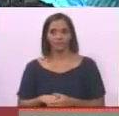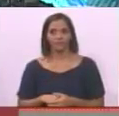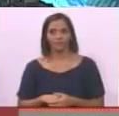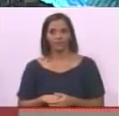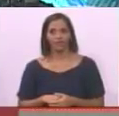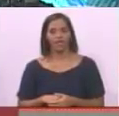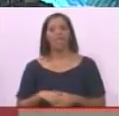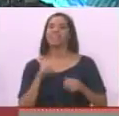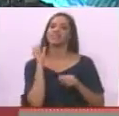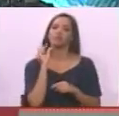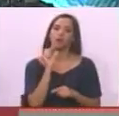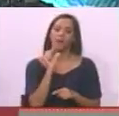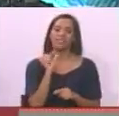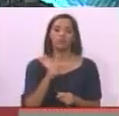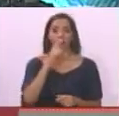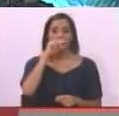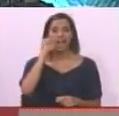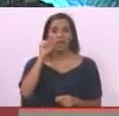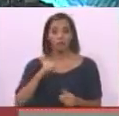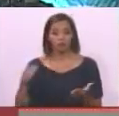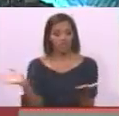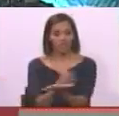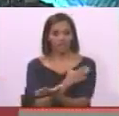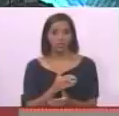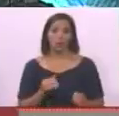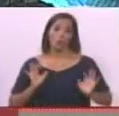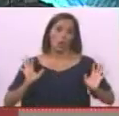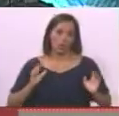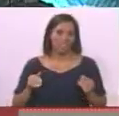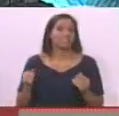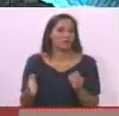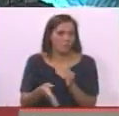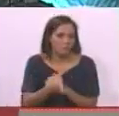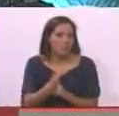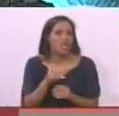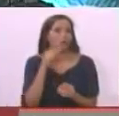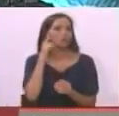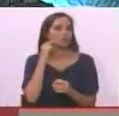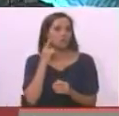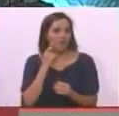En el momento en que Maduro se vaya, ¿será que se vaya acostumbrando?